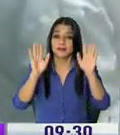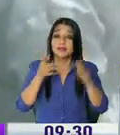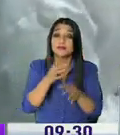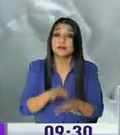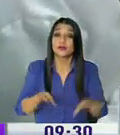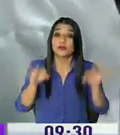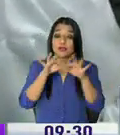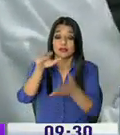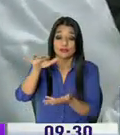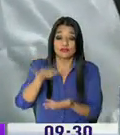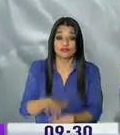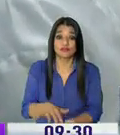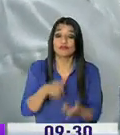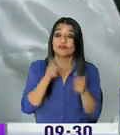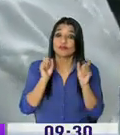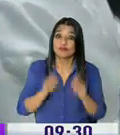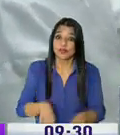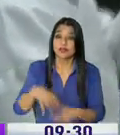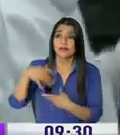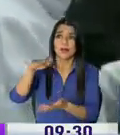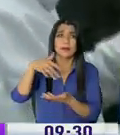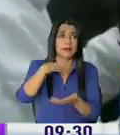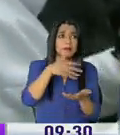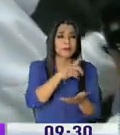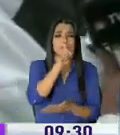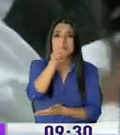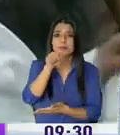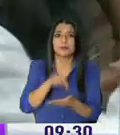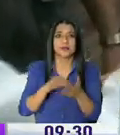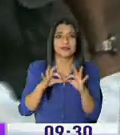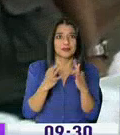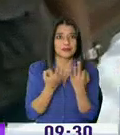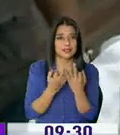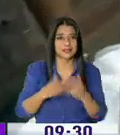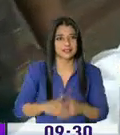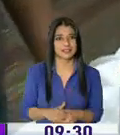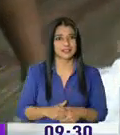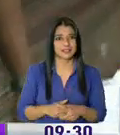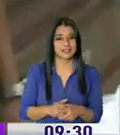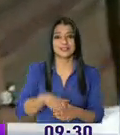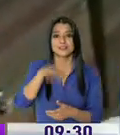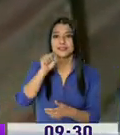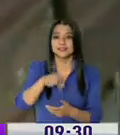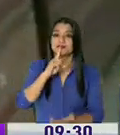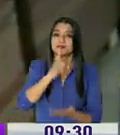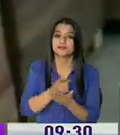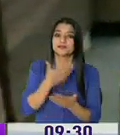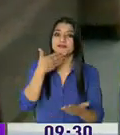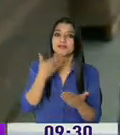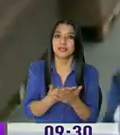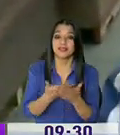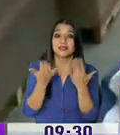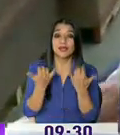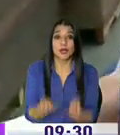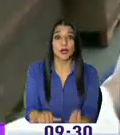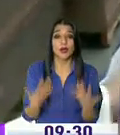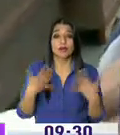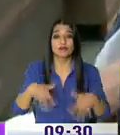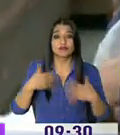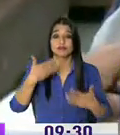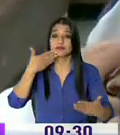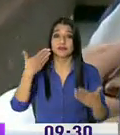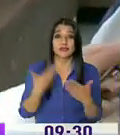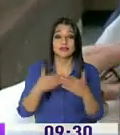importante donación con la cual podremos llegar a 1,000 familias más. Sí, muchas gracias. La verdad que agradezco